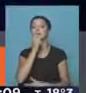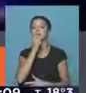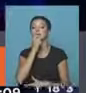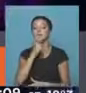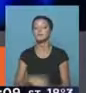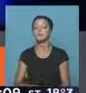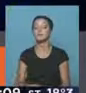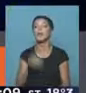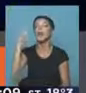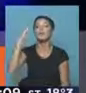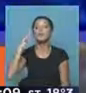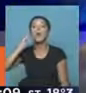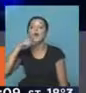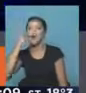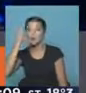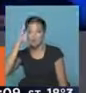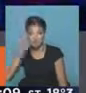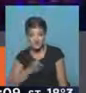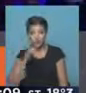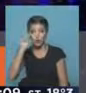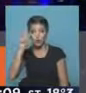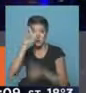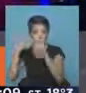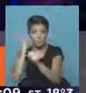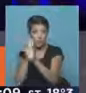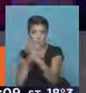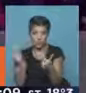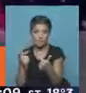el 9,1% de desempleados. Dicho